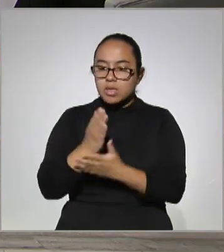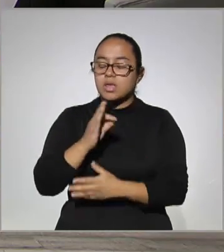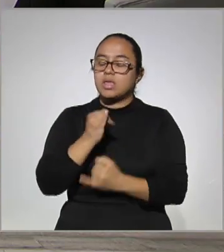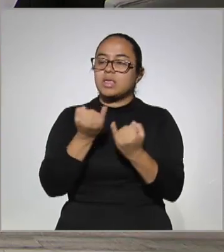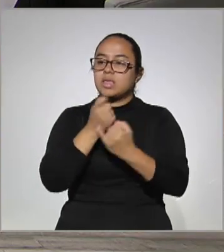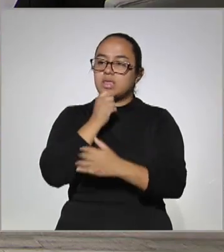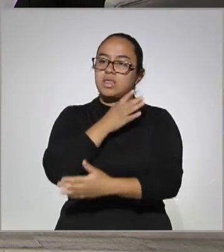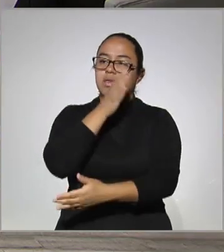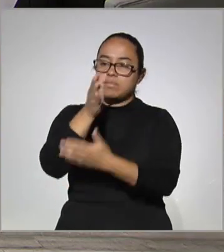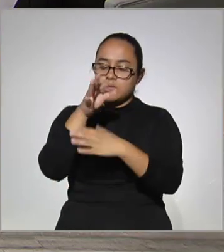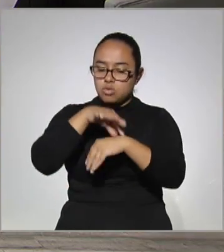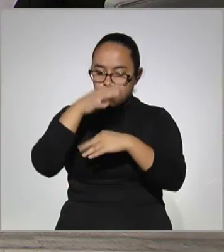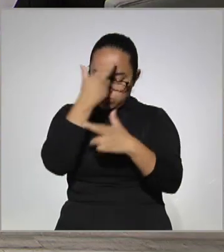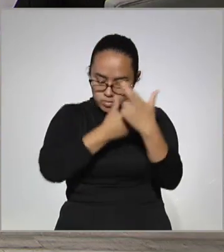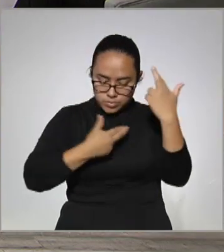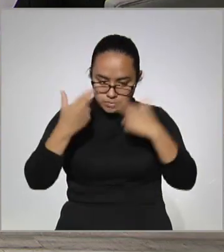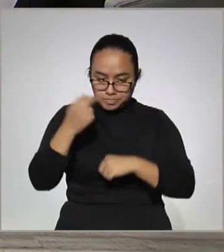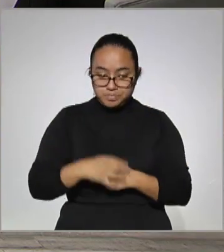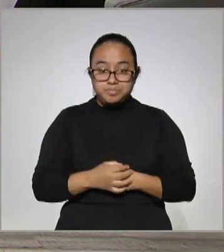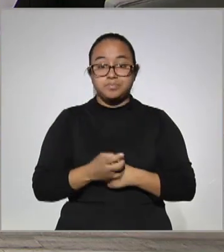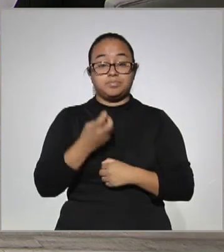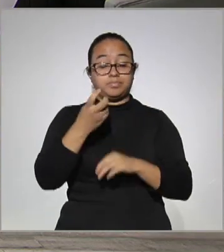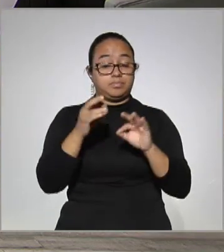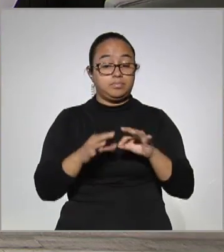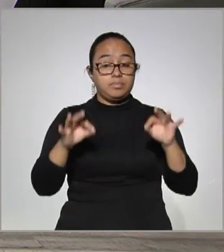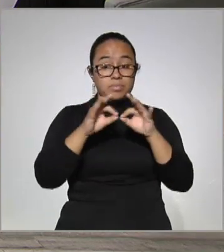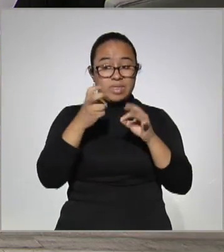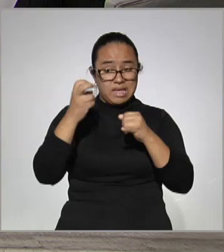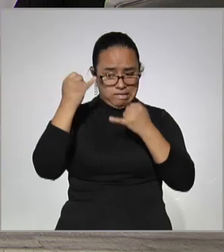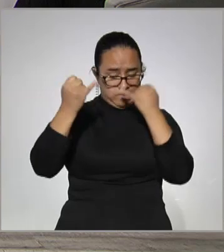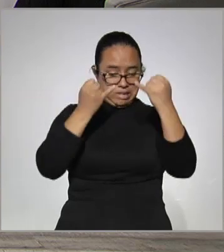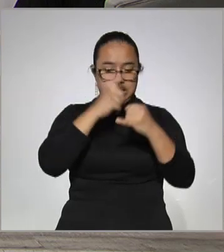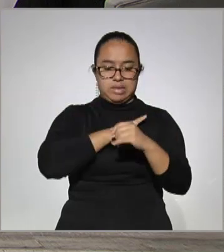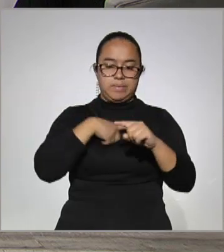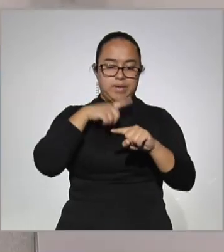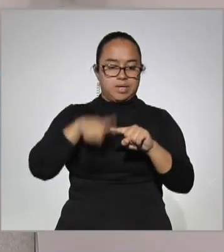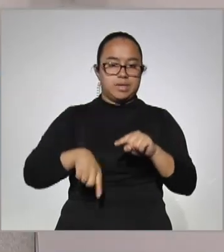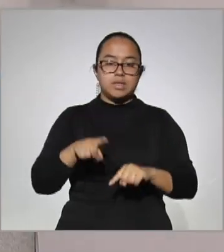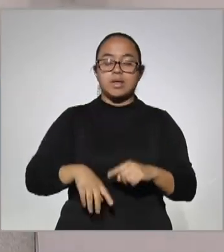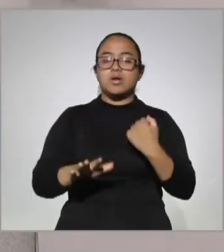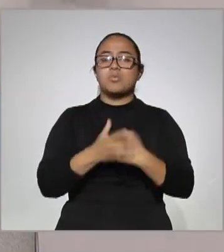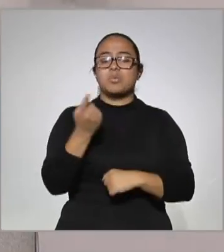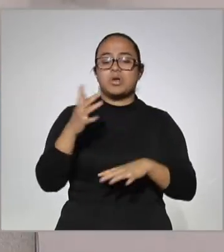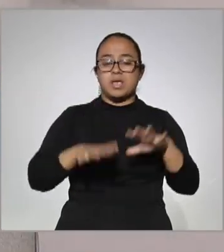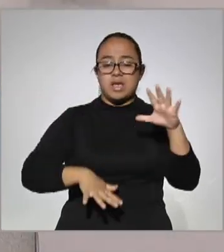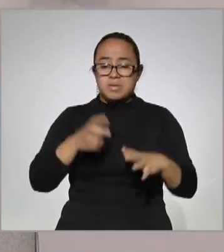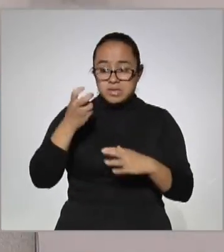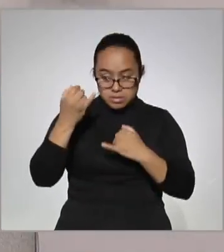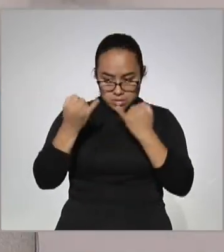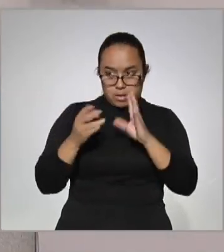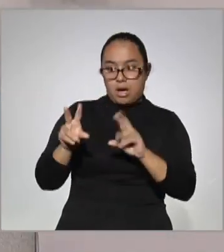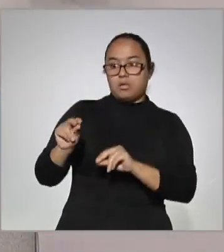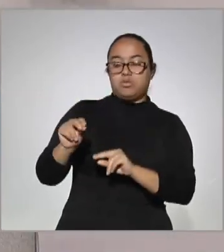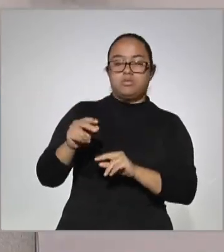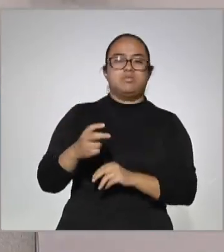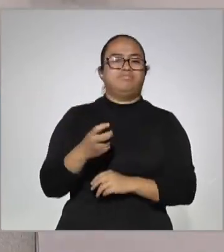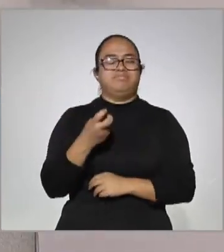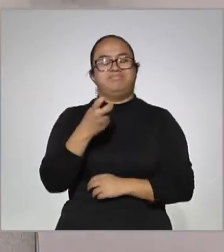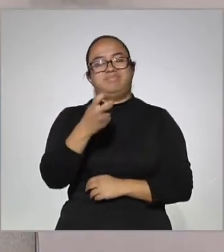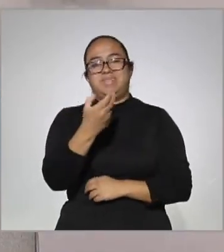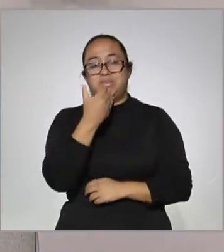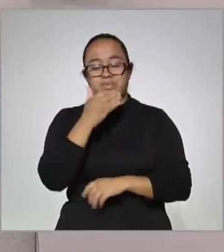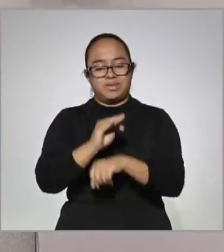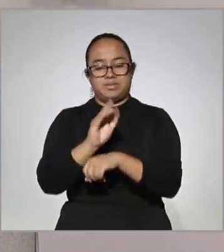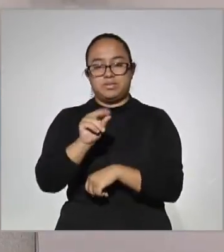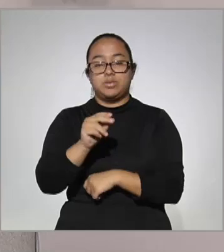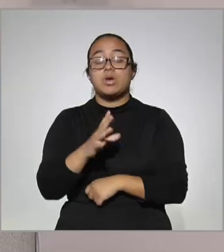a las revisiones. Esto es muy importante, romper los tabús, porque a veces el tabú nunca tiene nada bueno, pero aquí tiene además algo